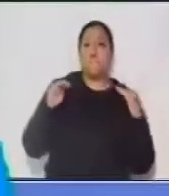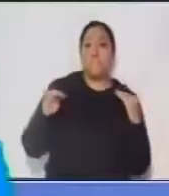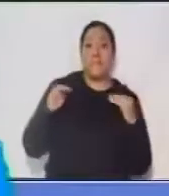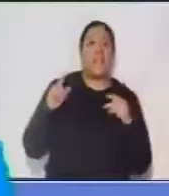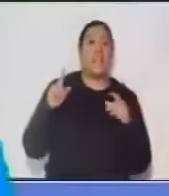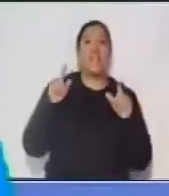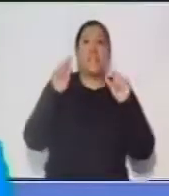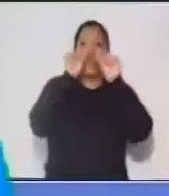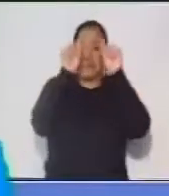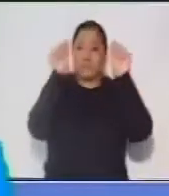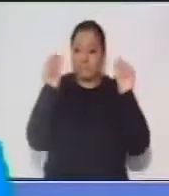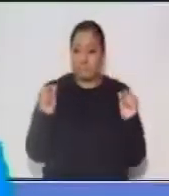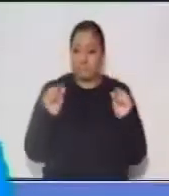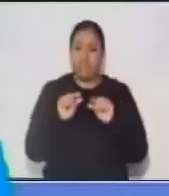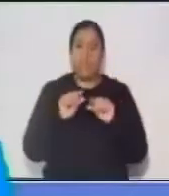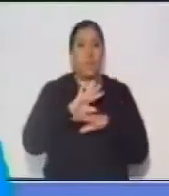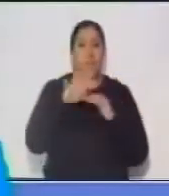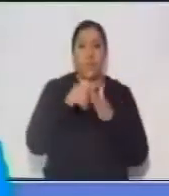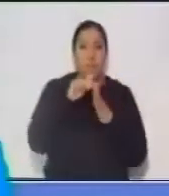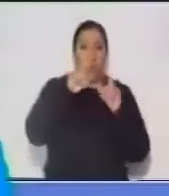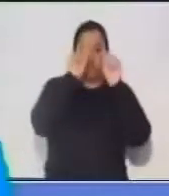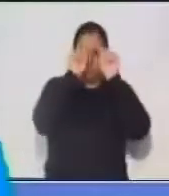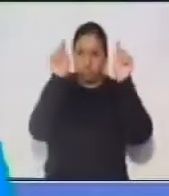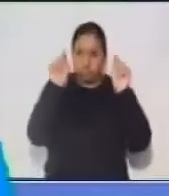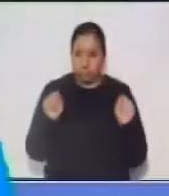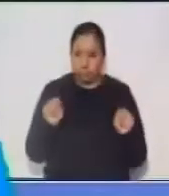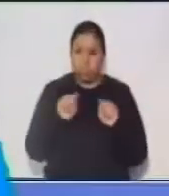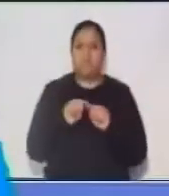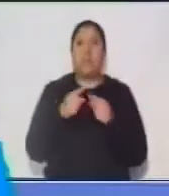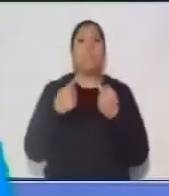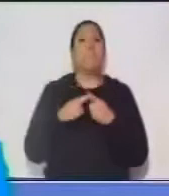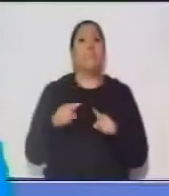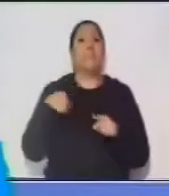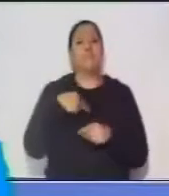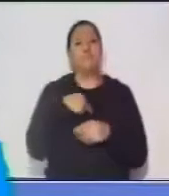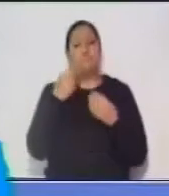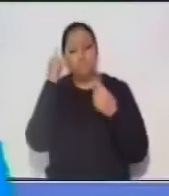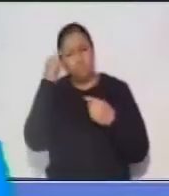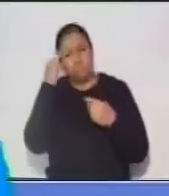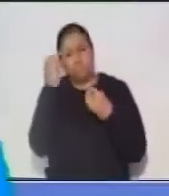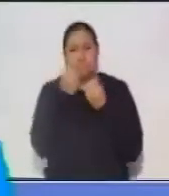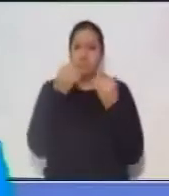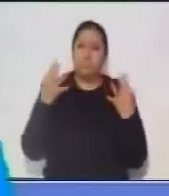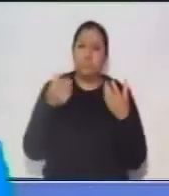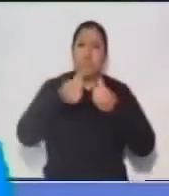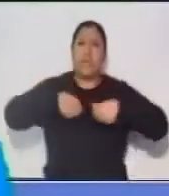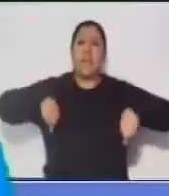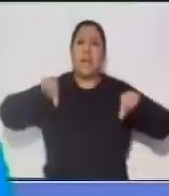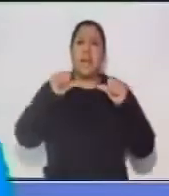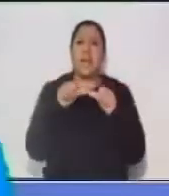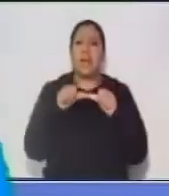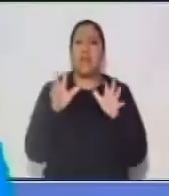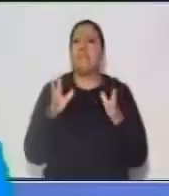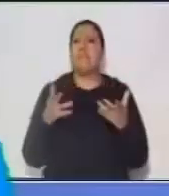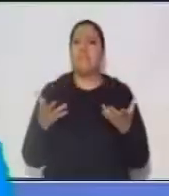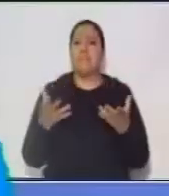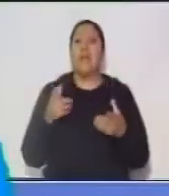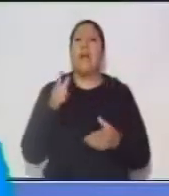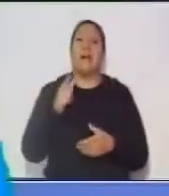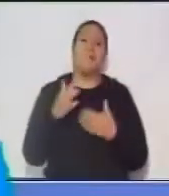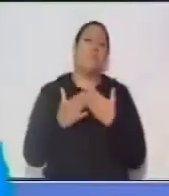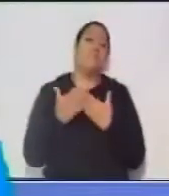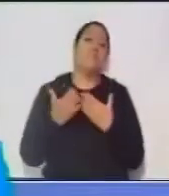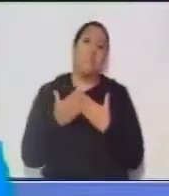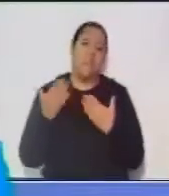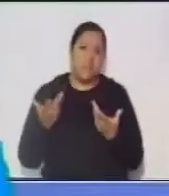de sus lados. Ahora, para calcular su área, también esto es fácil, ya